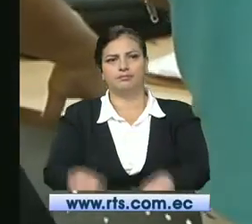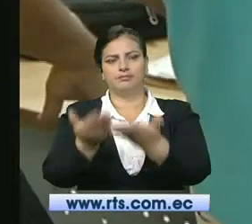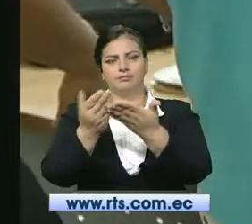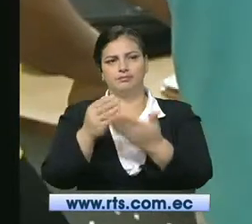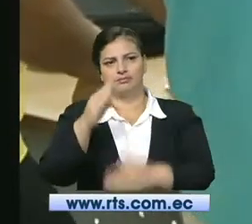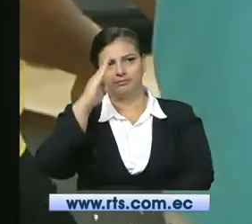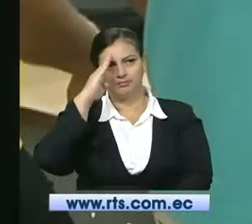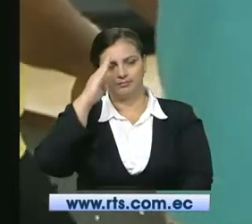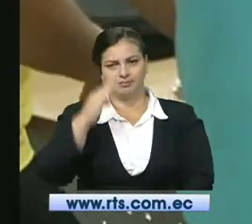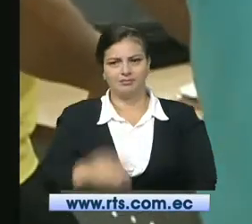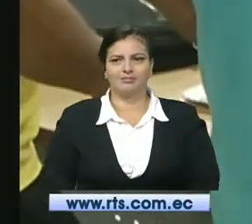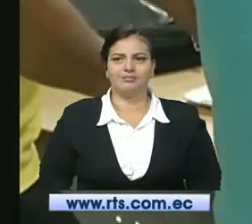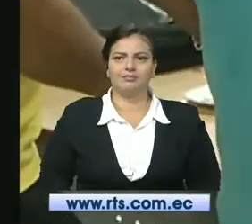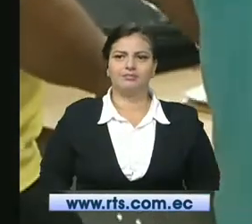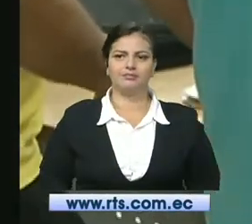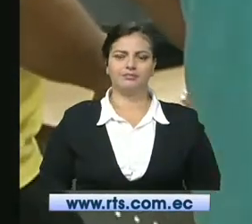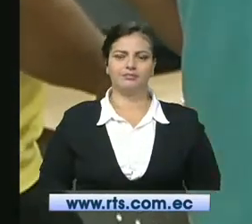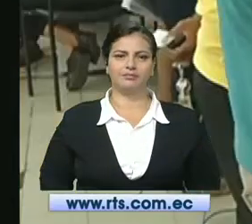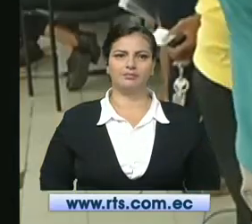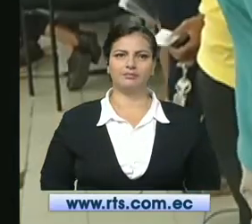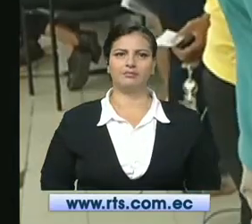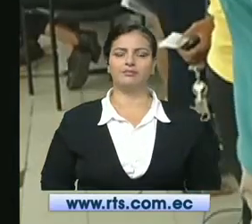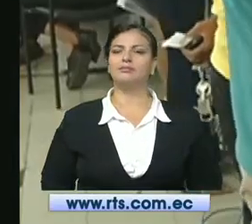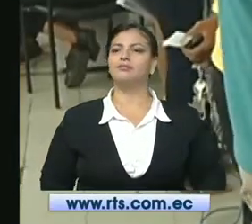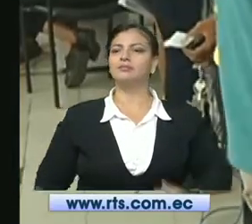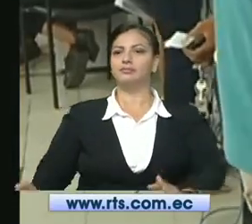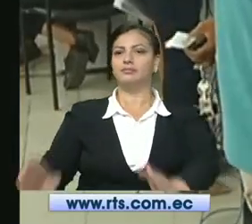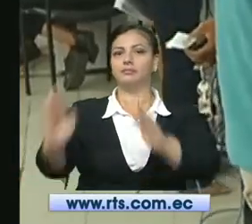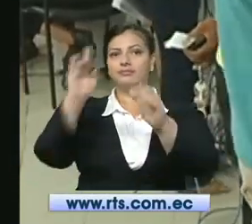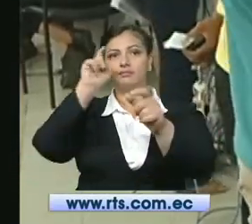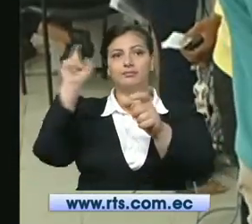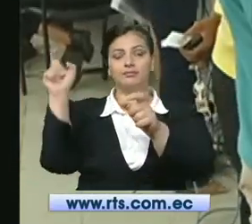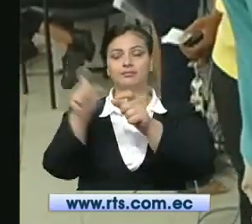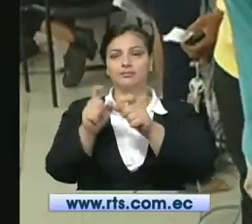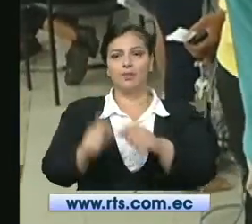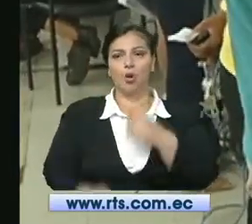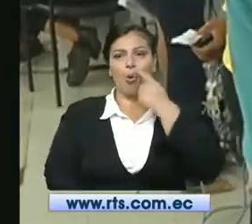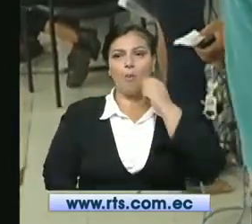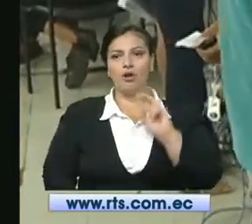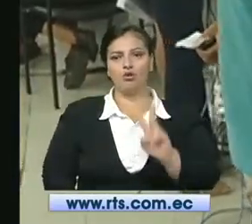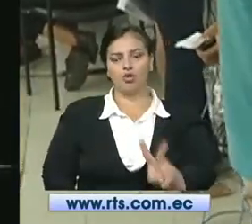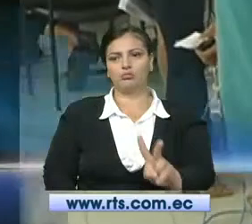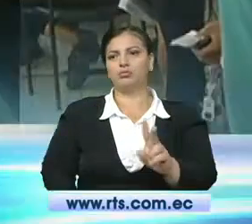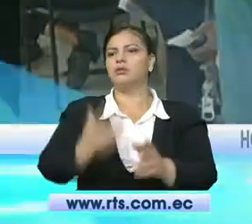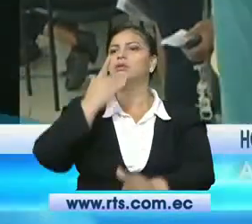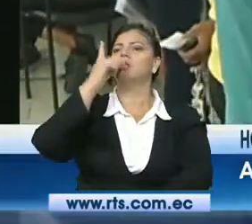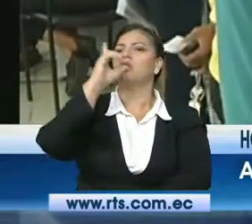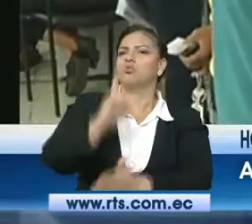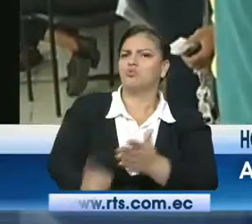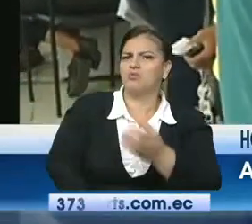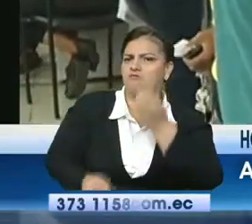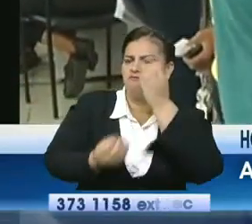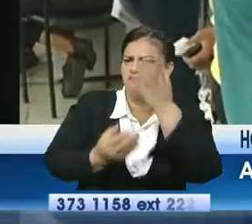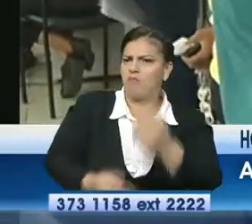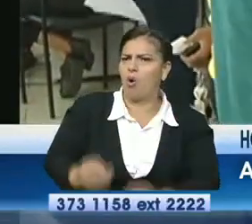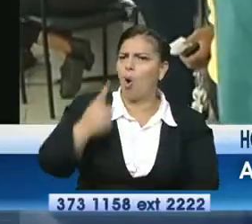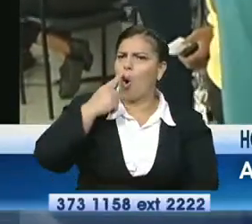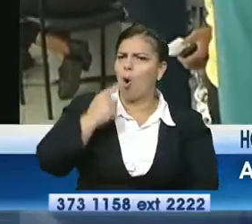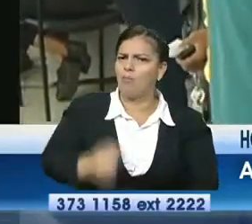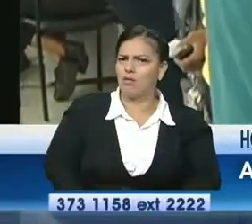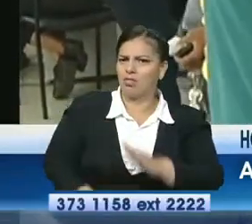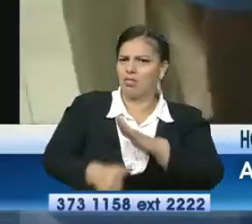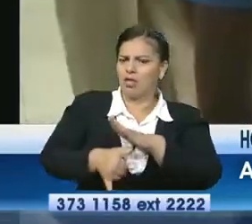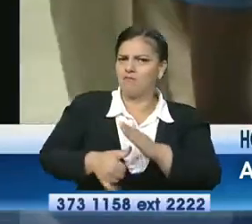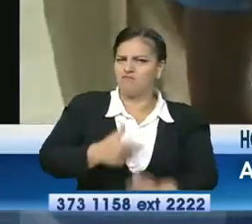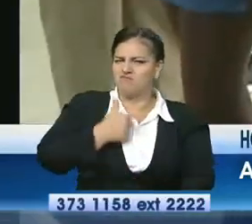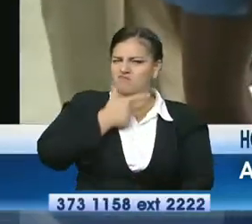A la unidad de flagrancia llegaron estos dos conductores a denunciar la presunta extorsión e intimidación que habrían sufrido a